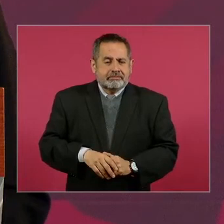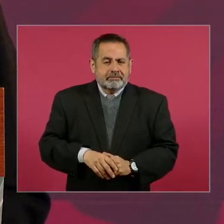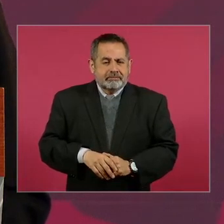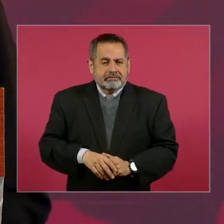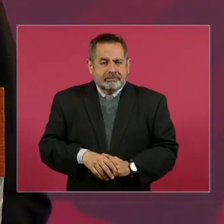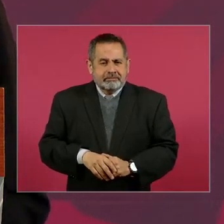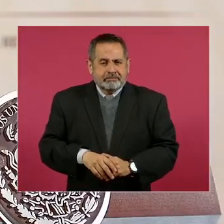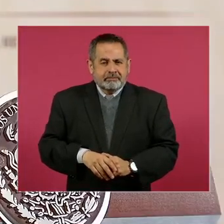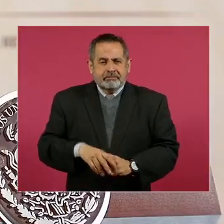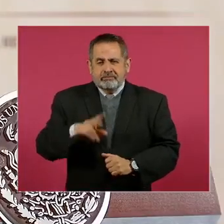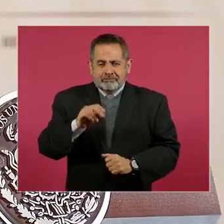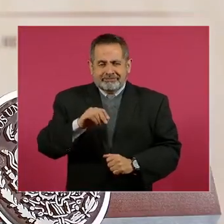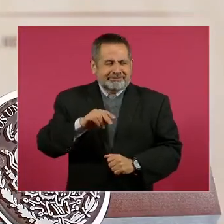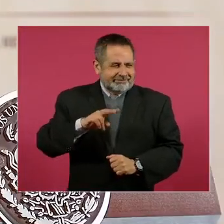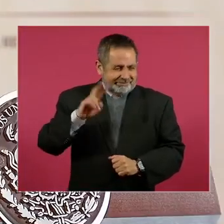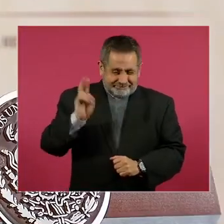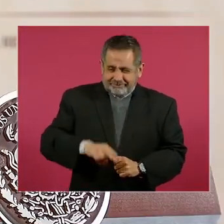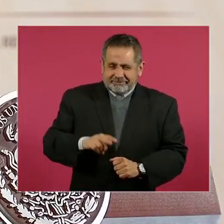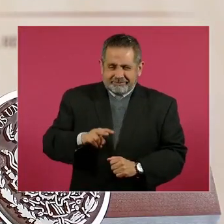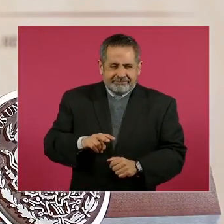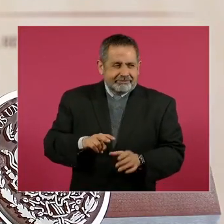una simulación.